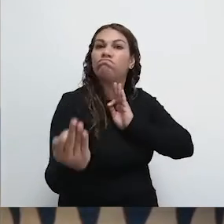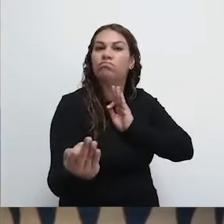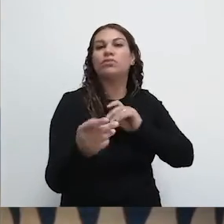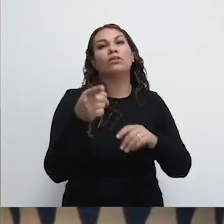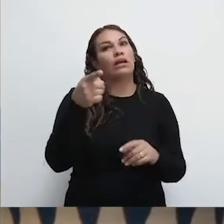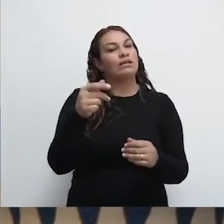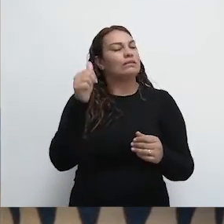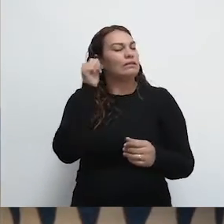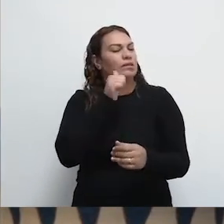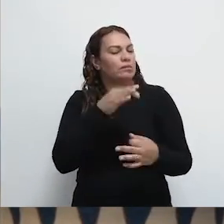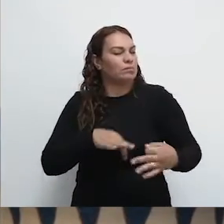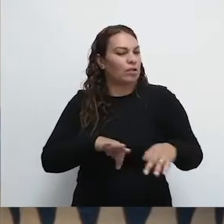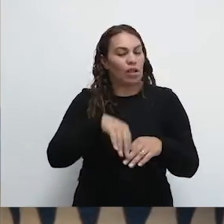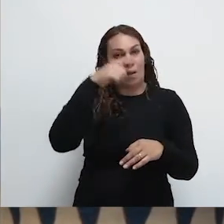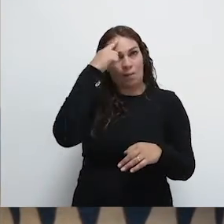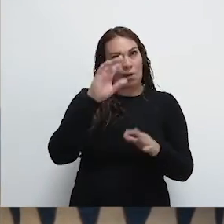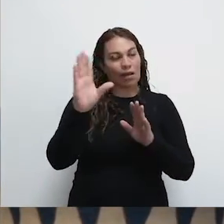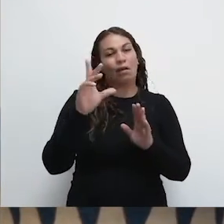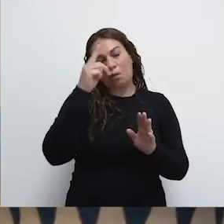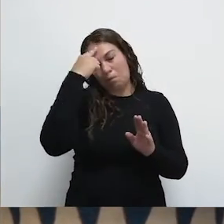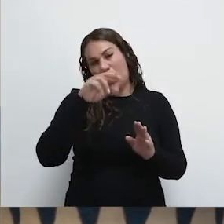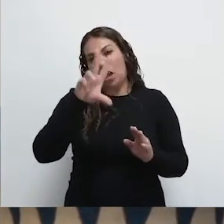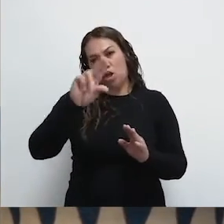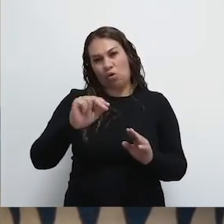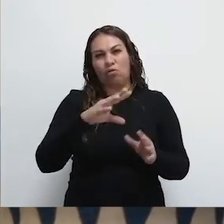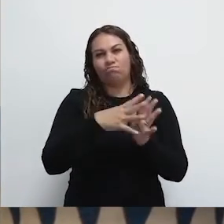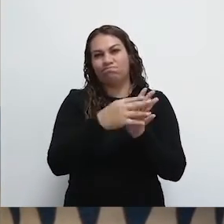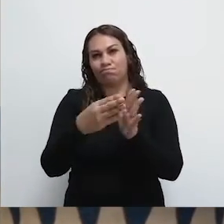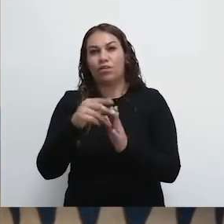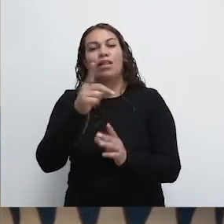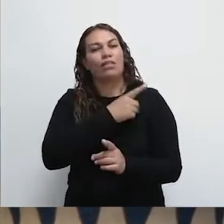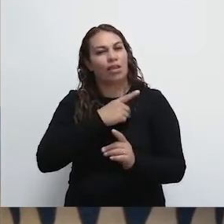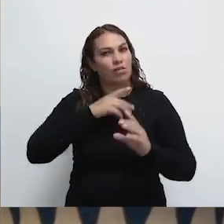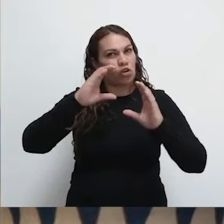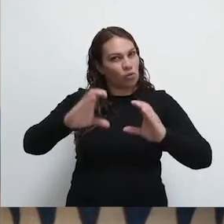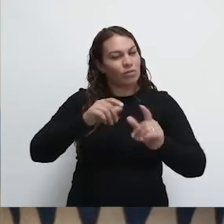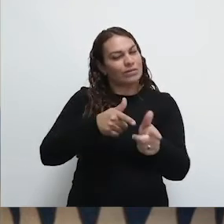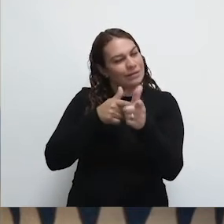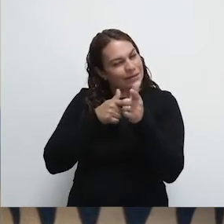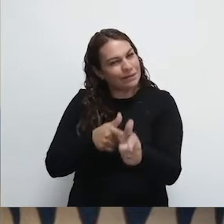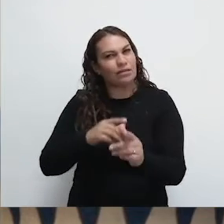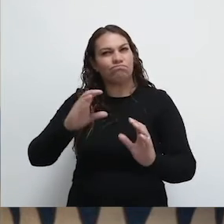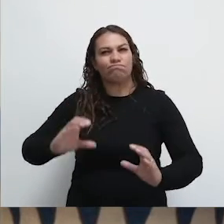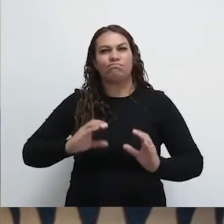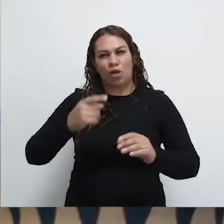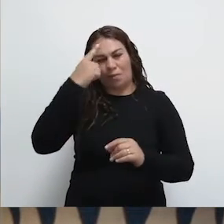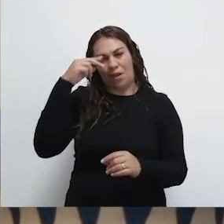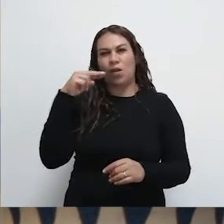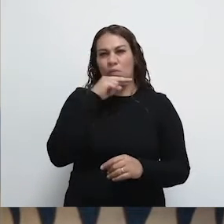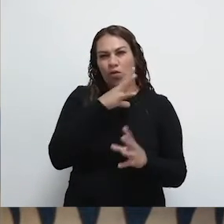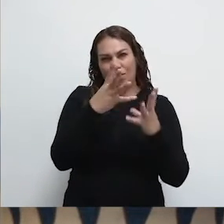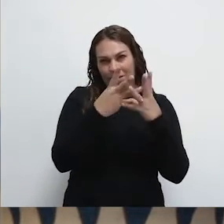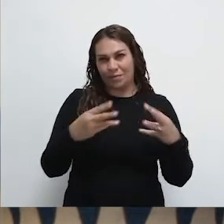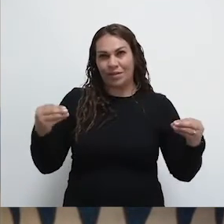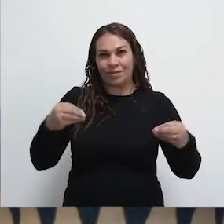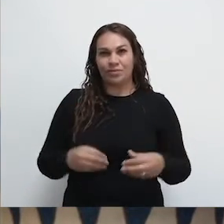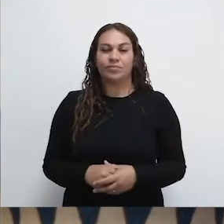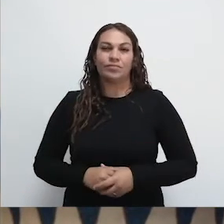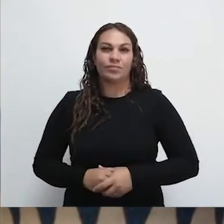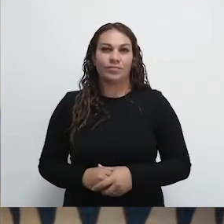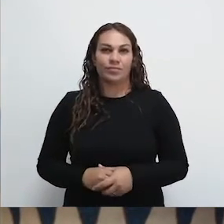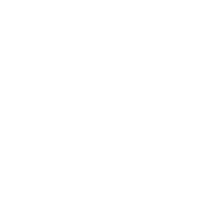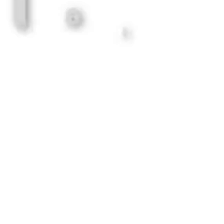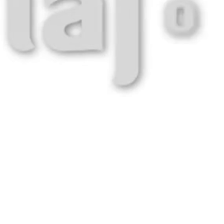distanciamiento social son medidas clave para prevenir contagios no bajemos la guardia sigamos echándole ganas para pronto salir de